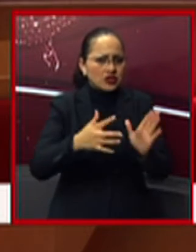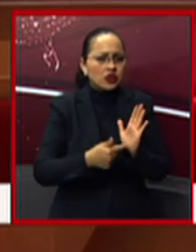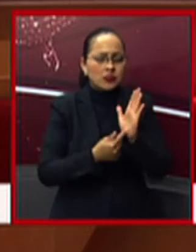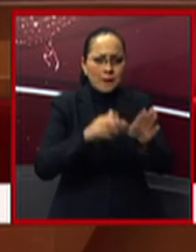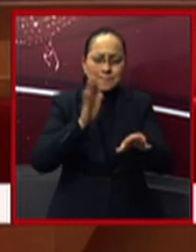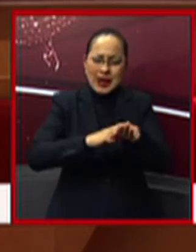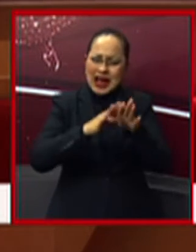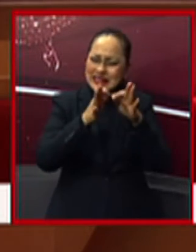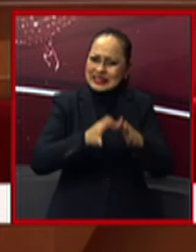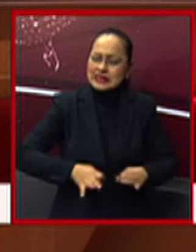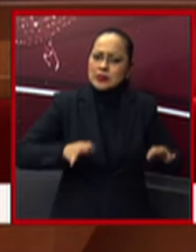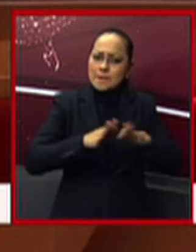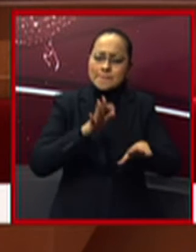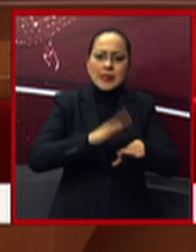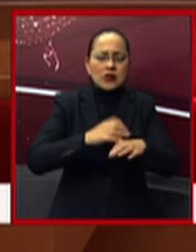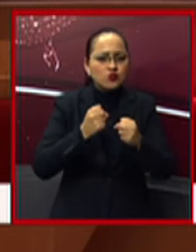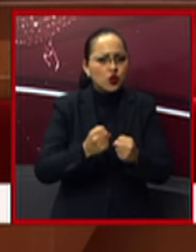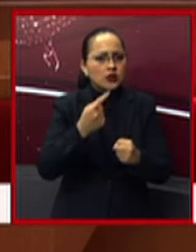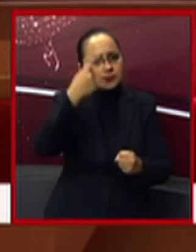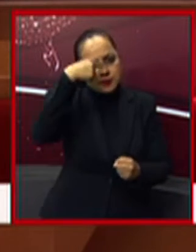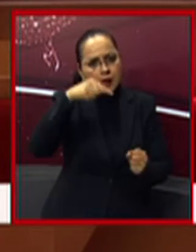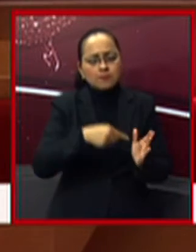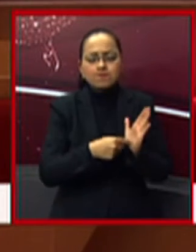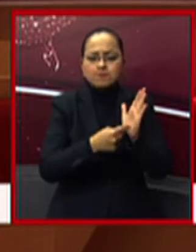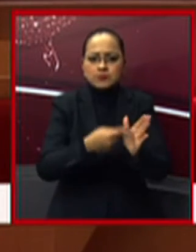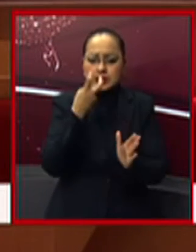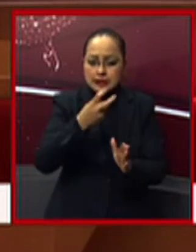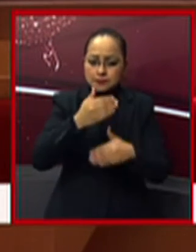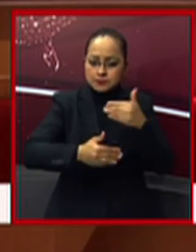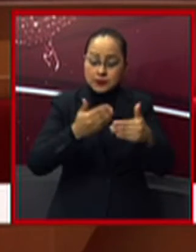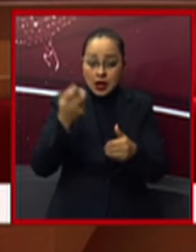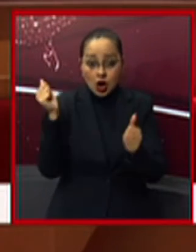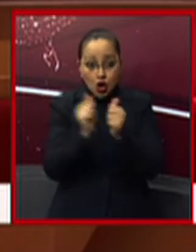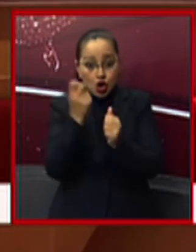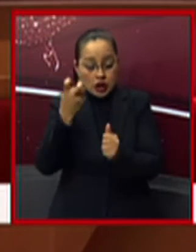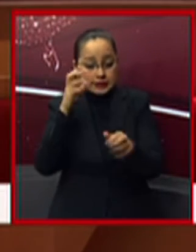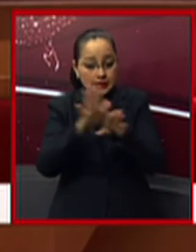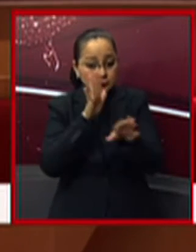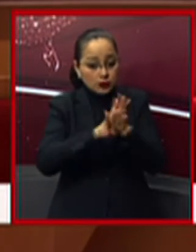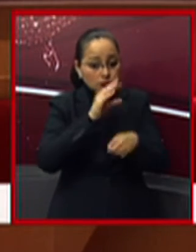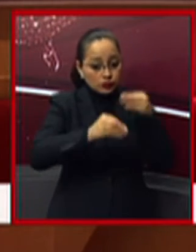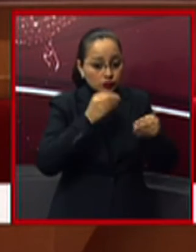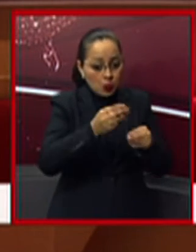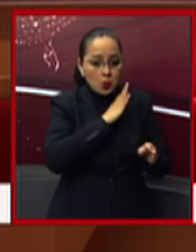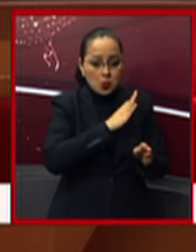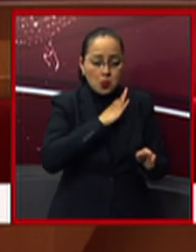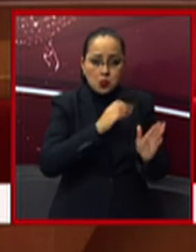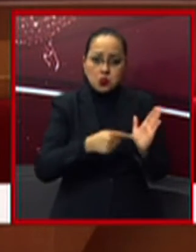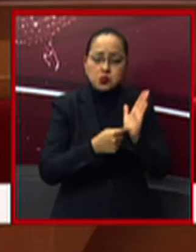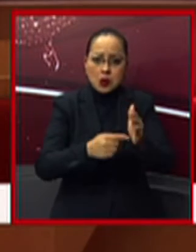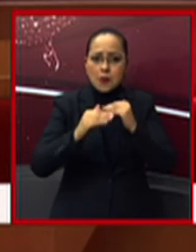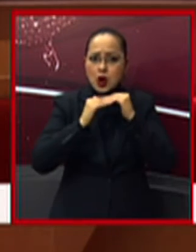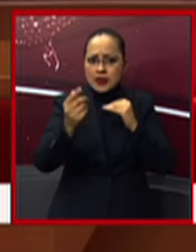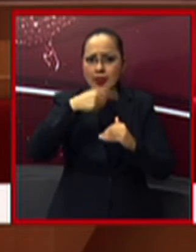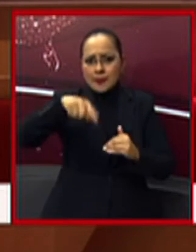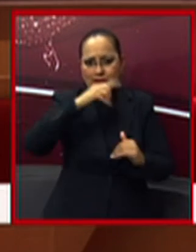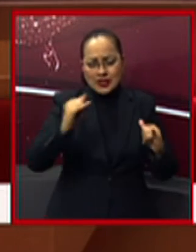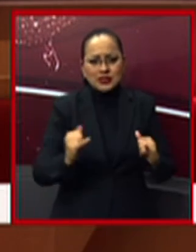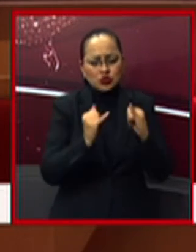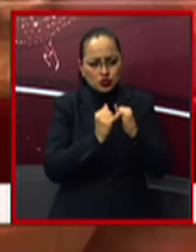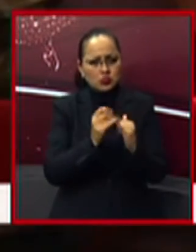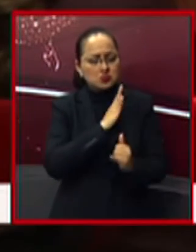de las que teníamos en el pasado y que creemos que con todas estas modificaciones se fortalecerá la democracia, nuestras